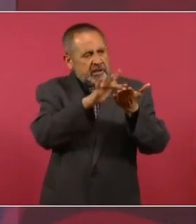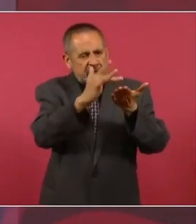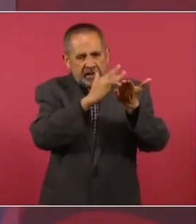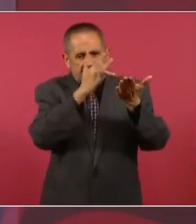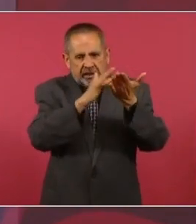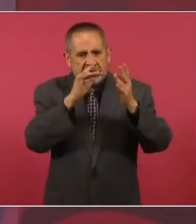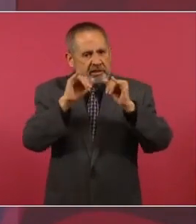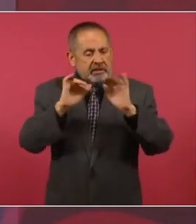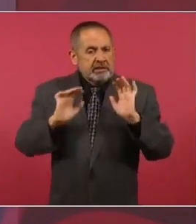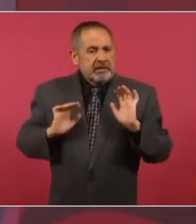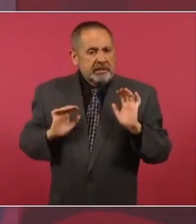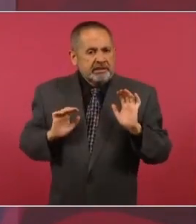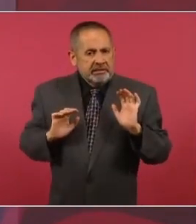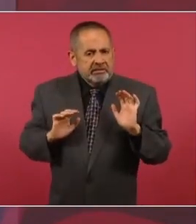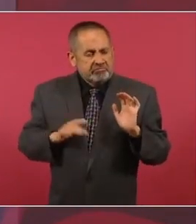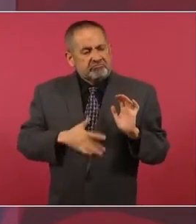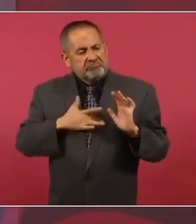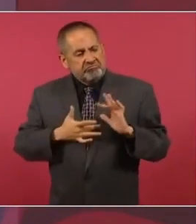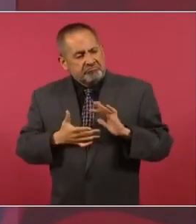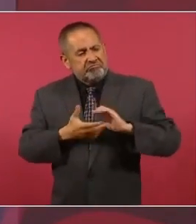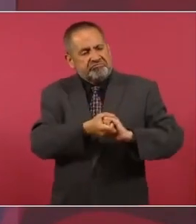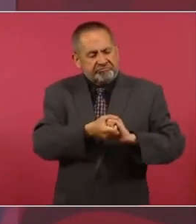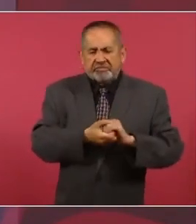por solidaridad,